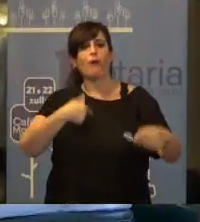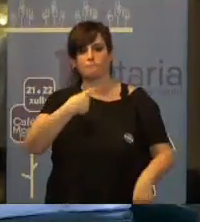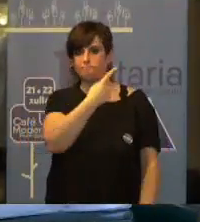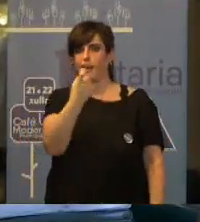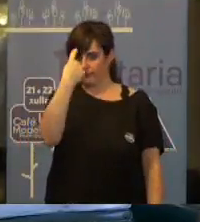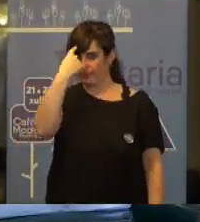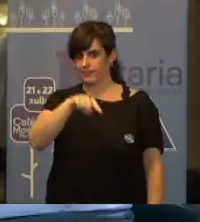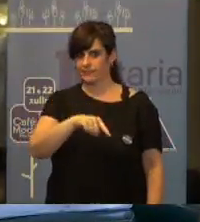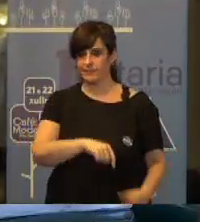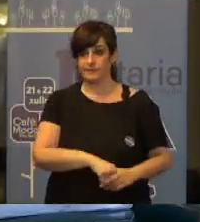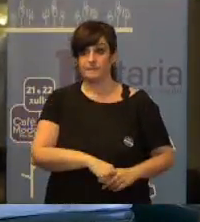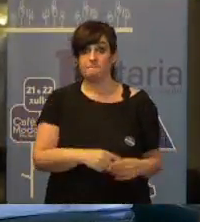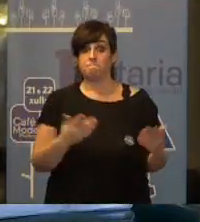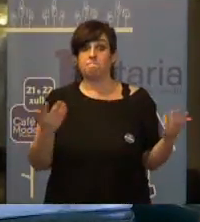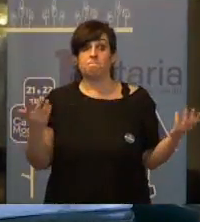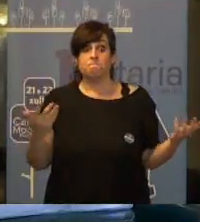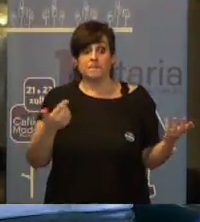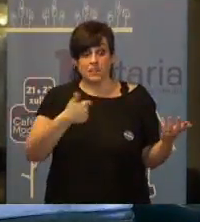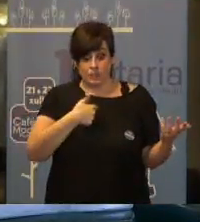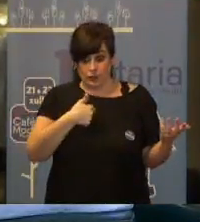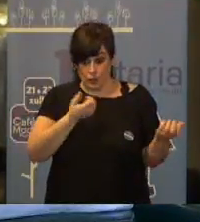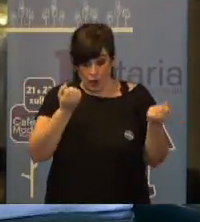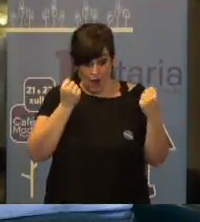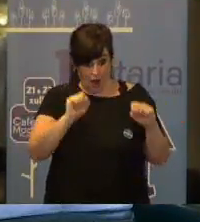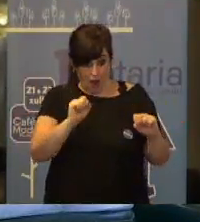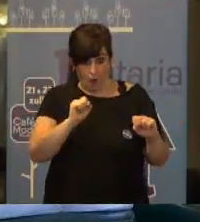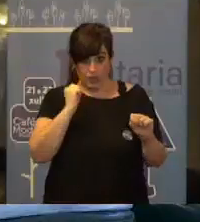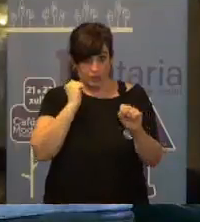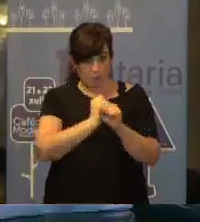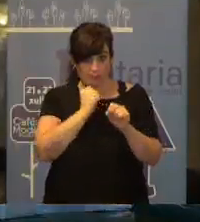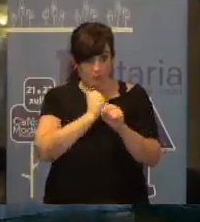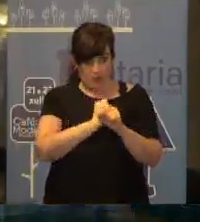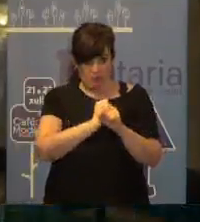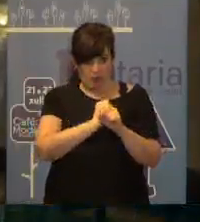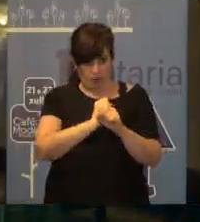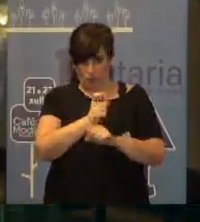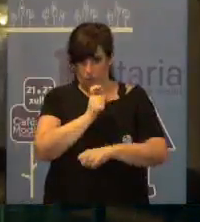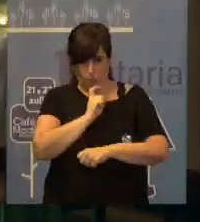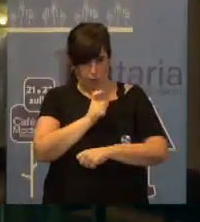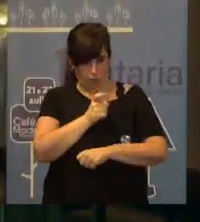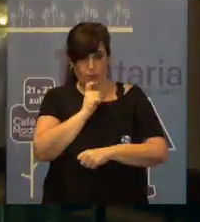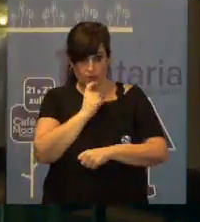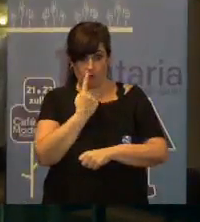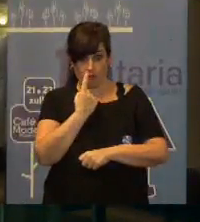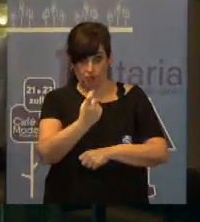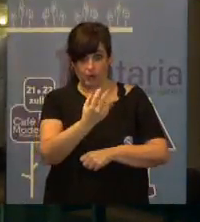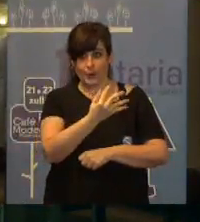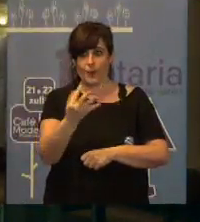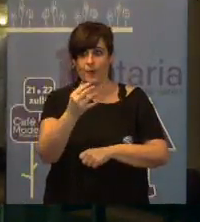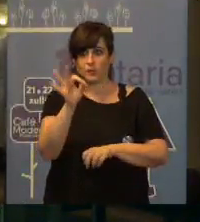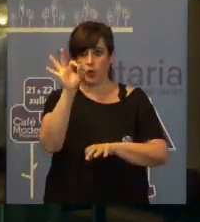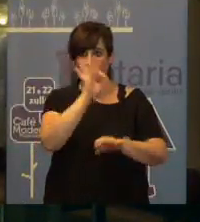E con toda a dificultad inmensa que esa tarefa ten por diante. E digo máis, unha